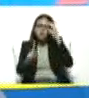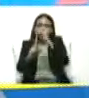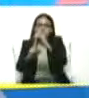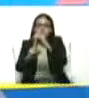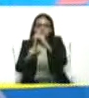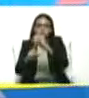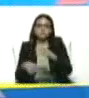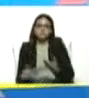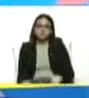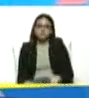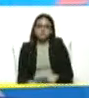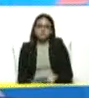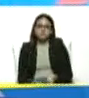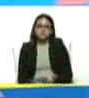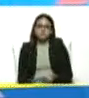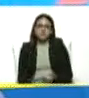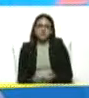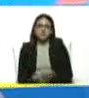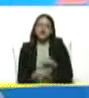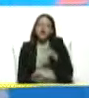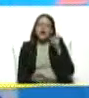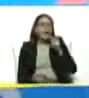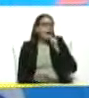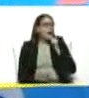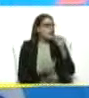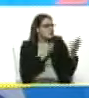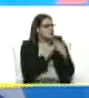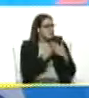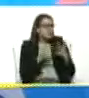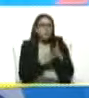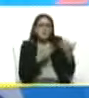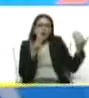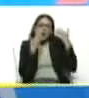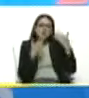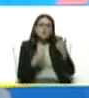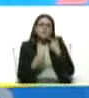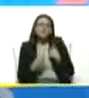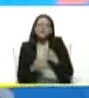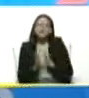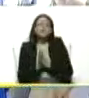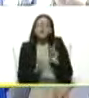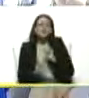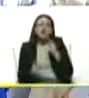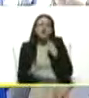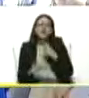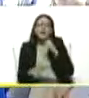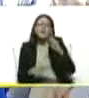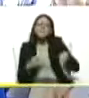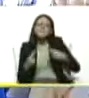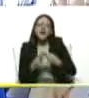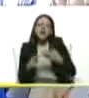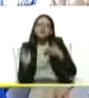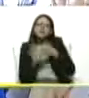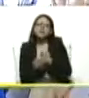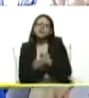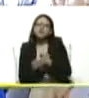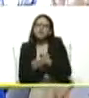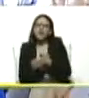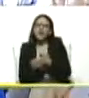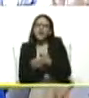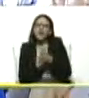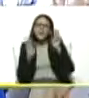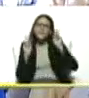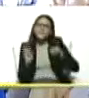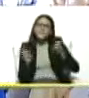Hay un amigo que me dijo, no diga más esa palabra, no me acuerdo quién fue que me lo dijo, si fue la Cava. O Jorge Rodríguez, creo que fue.